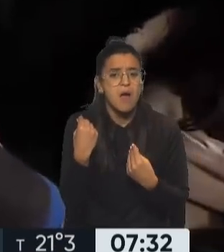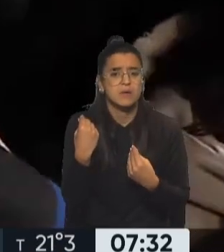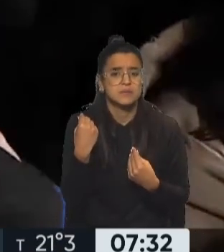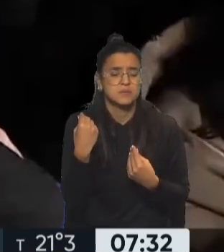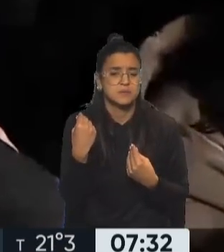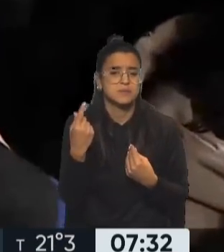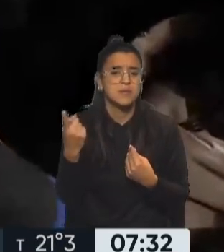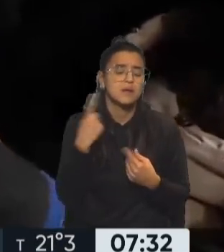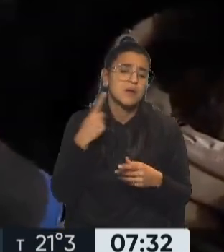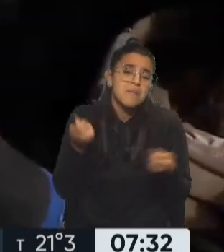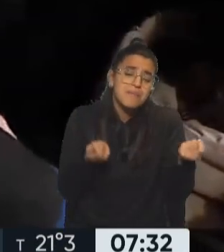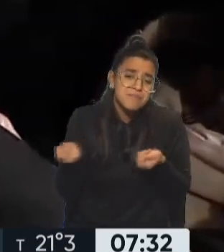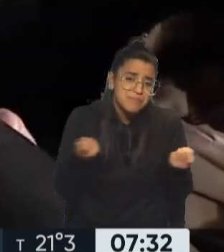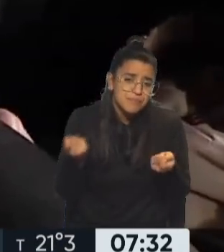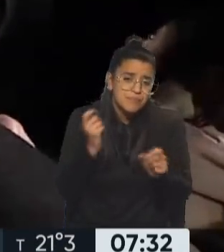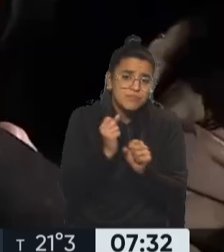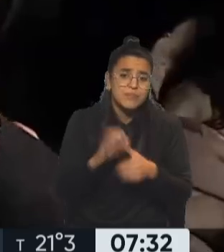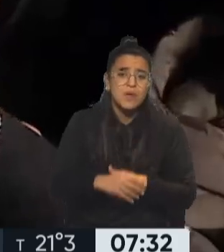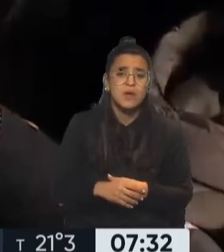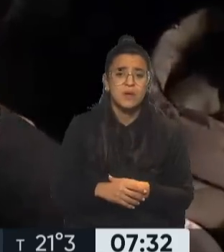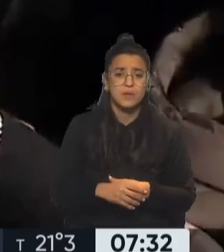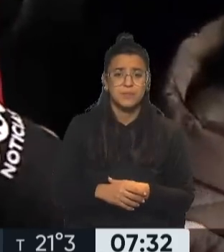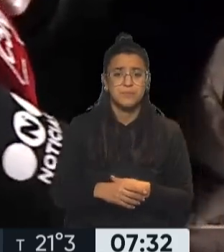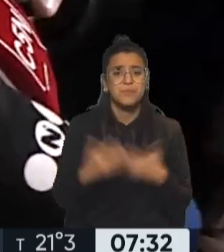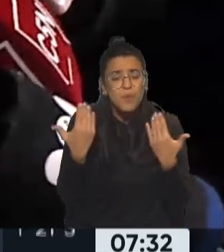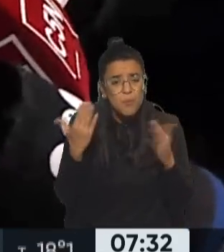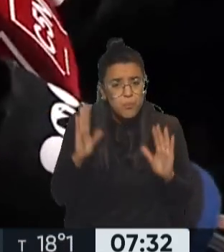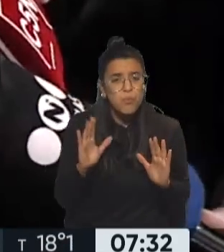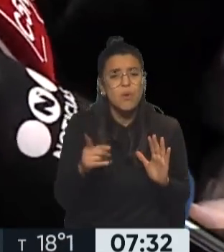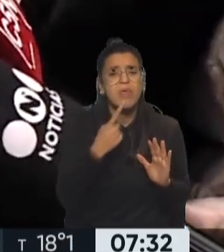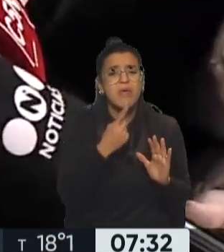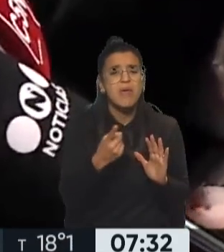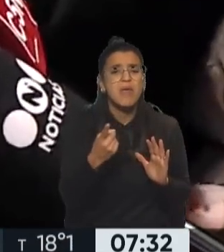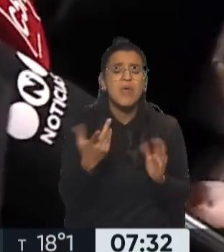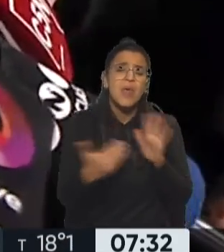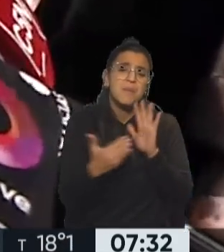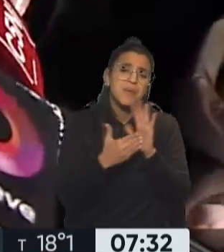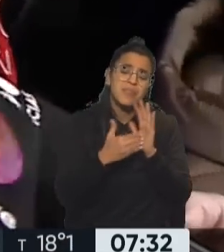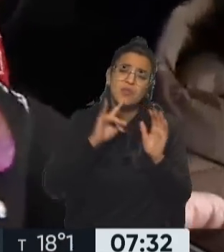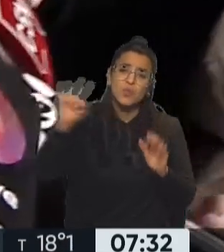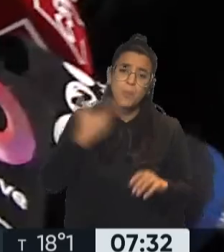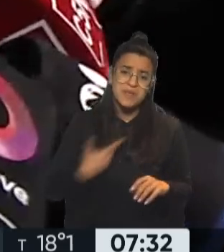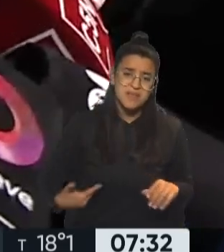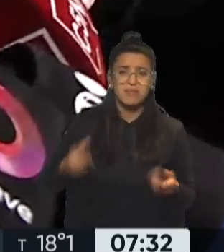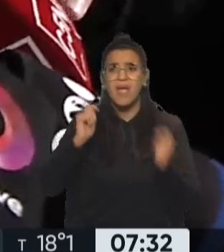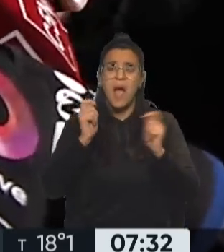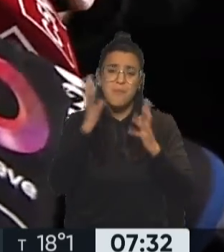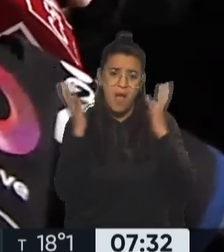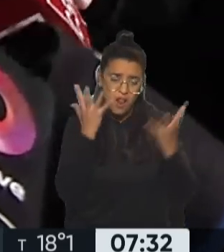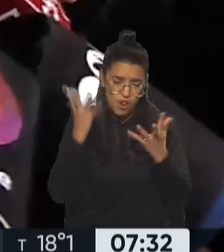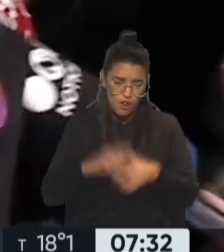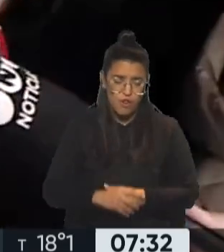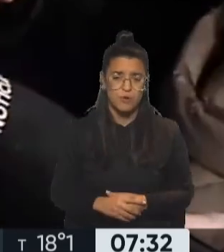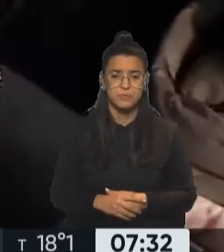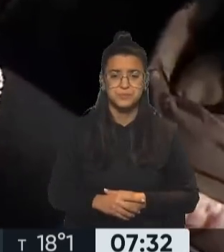la gestión, ¿no? Así que, bueno, eso ya depende del presidente de la Nación, así que en ese sentido...